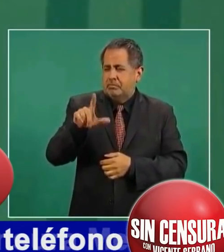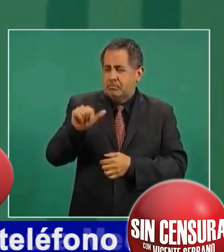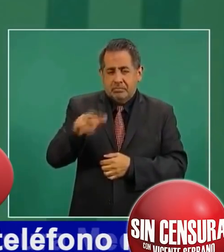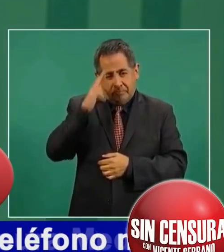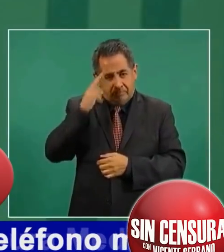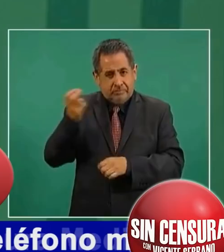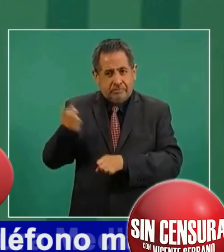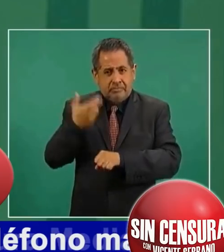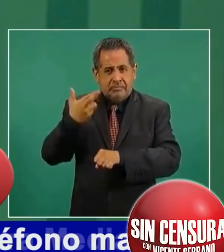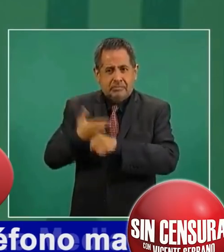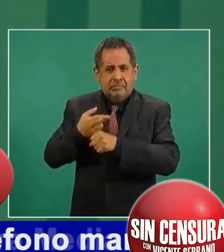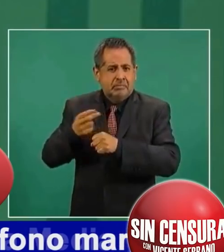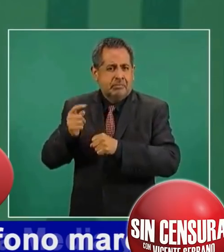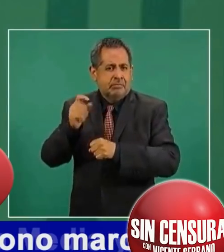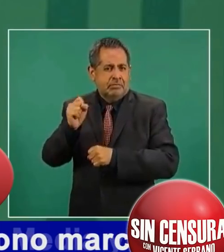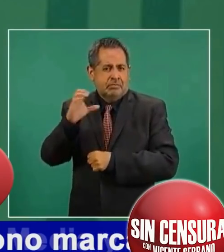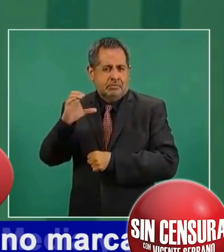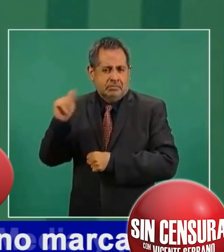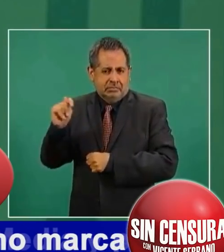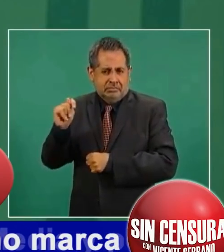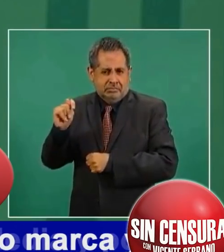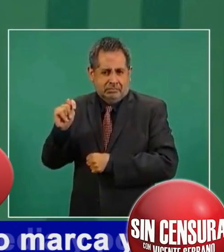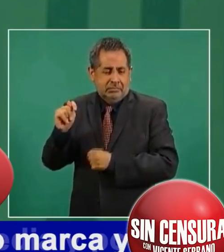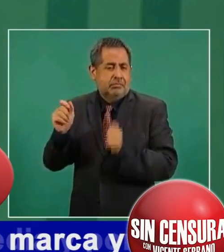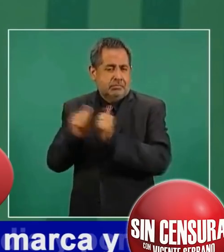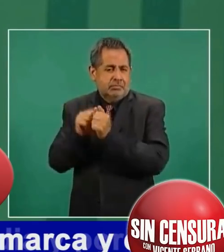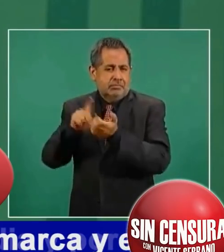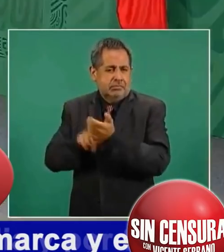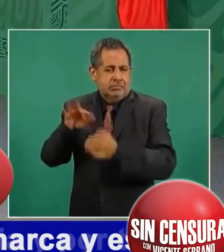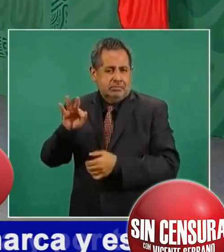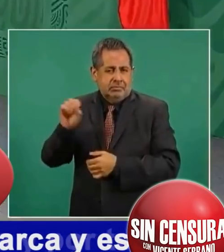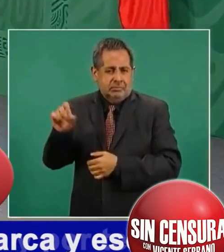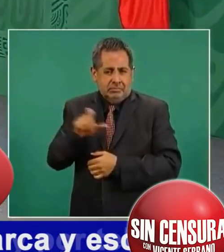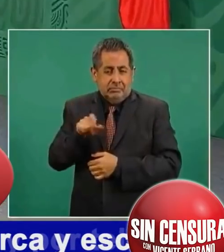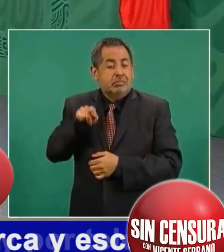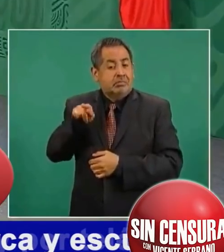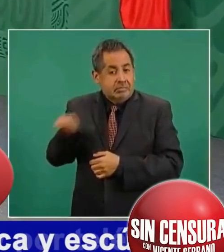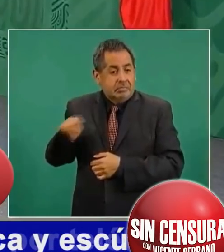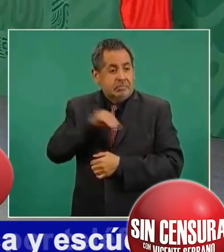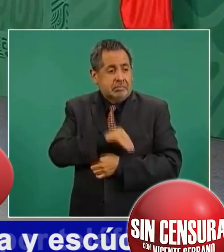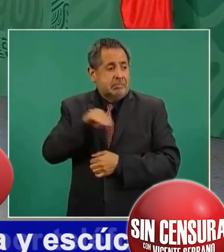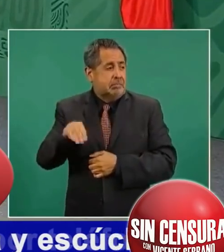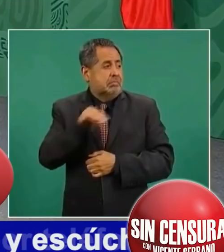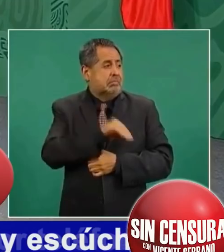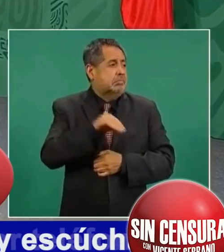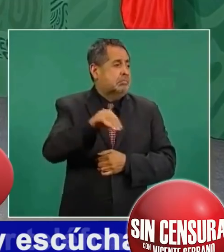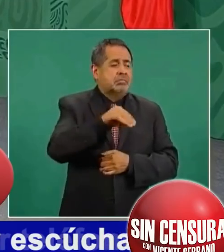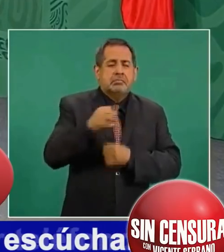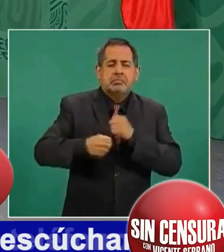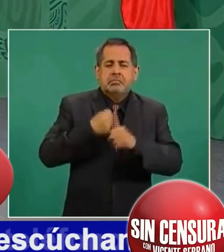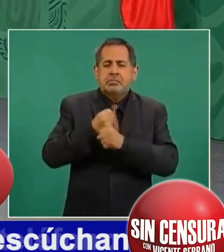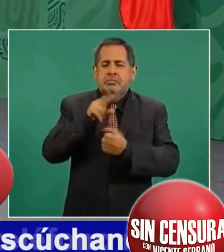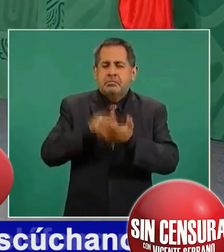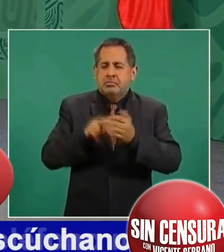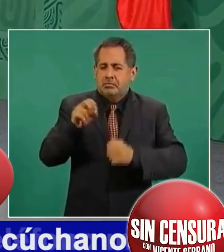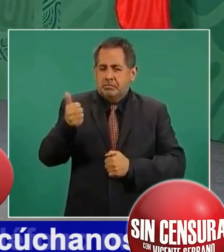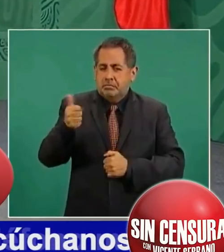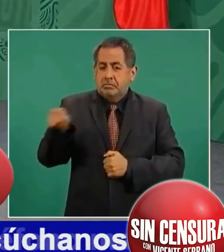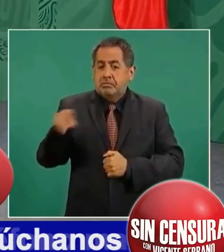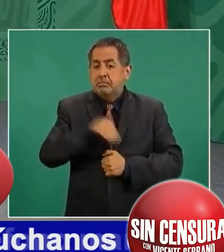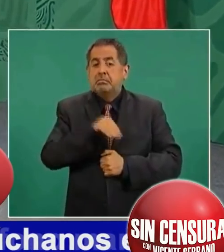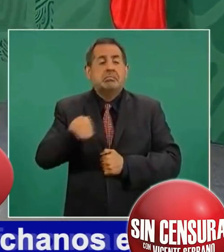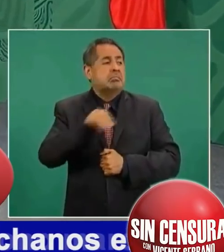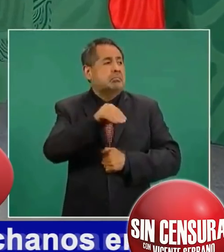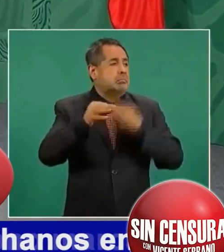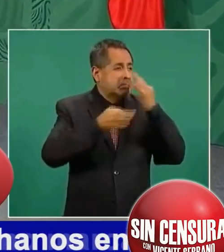era secretario de Comunicaciones y Transportes de Fox? Fue el encargado de ir, cuando la elección del 2006,